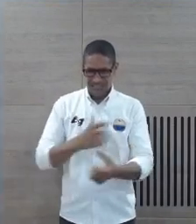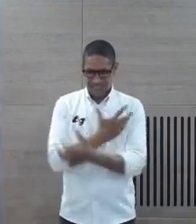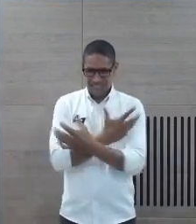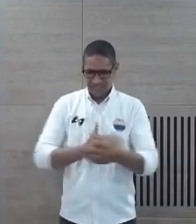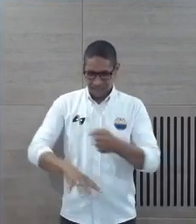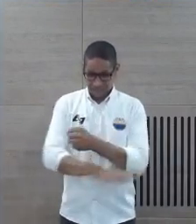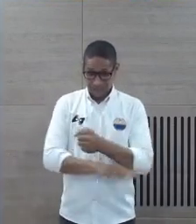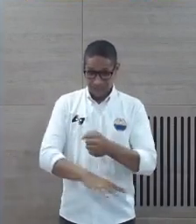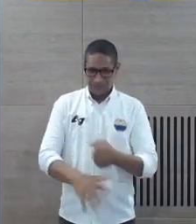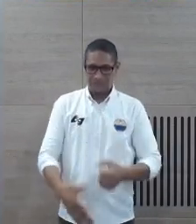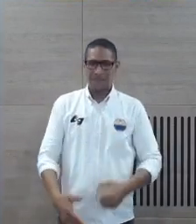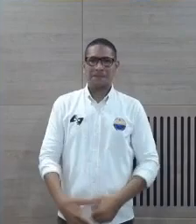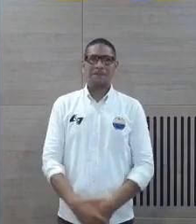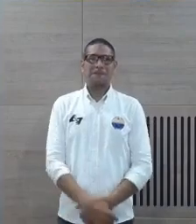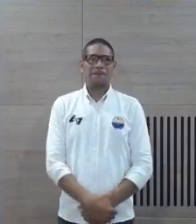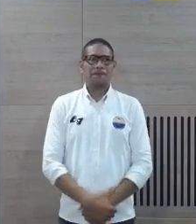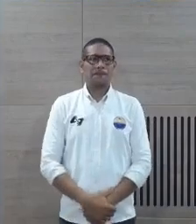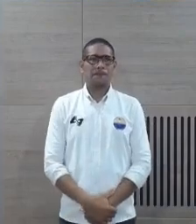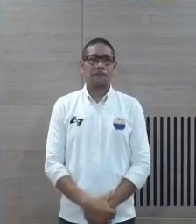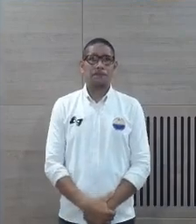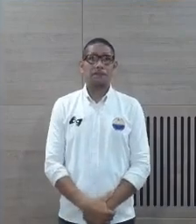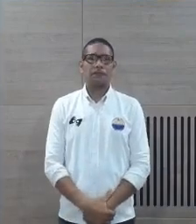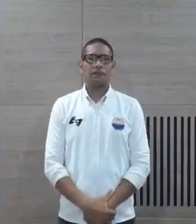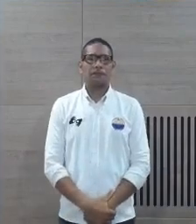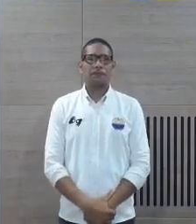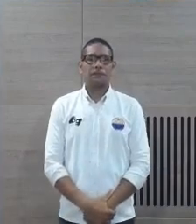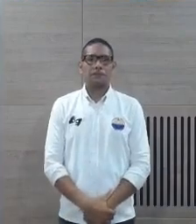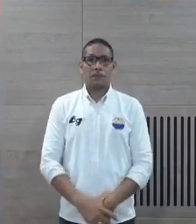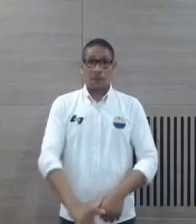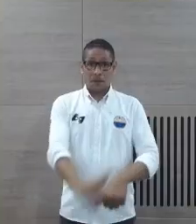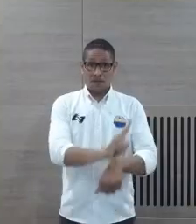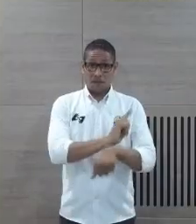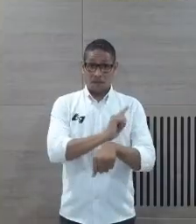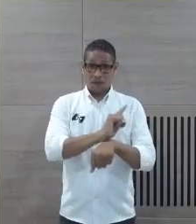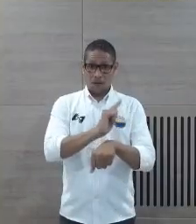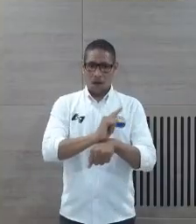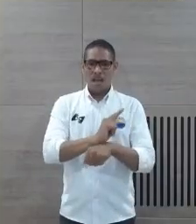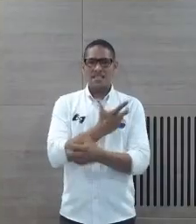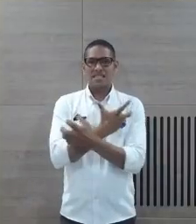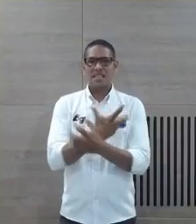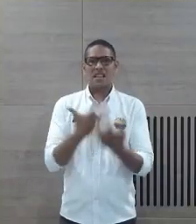Facultad de Ciencias Empresariales y Económicas.